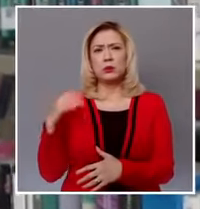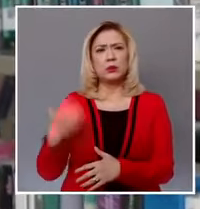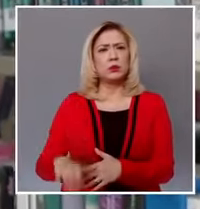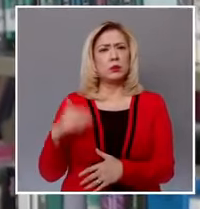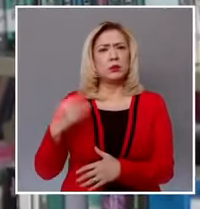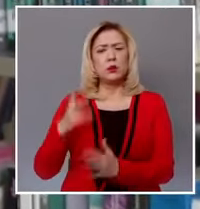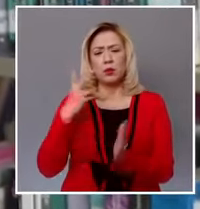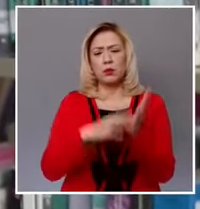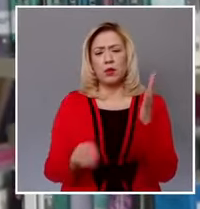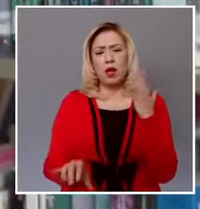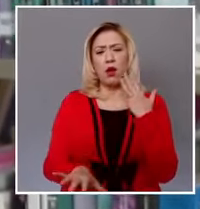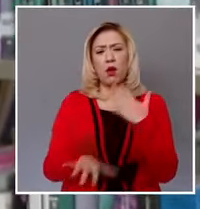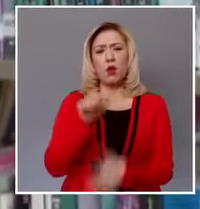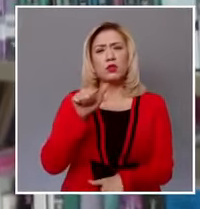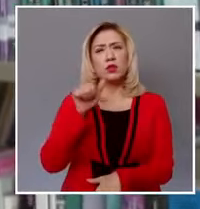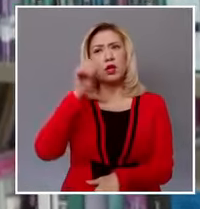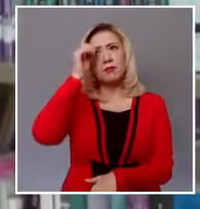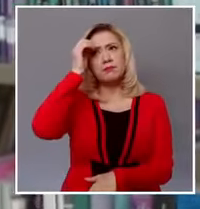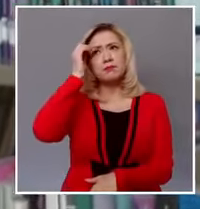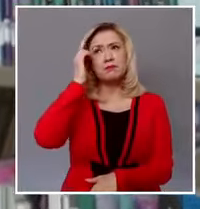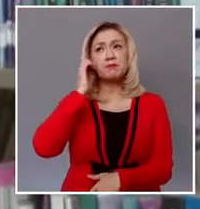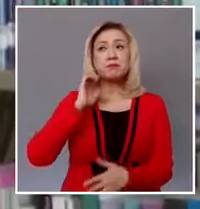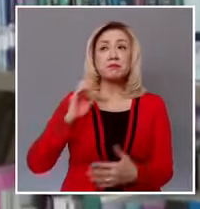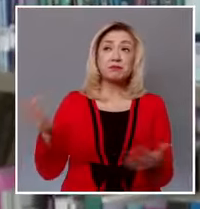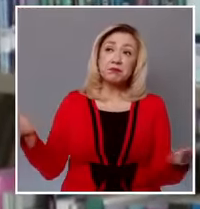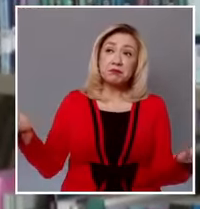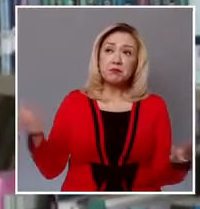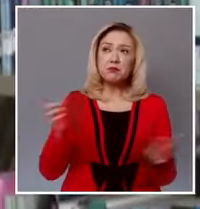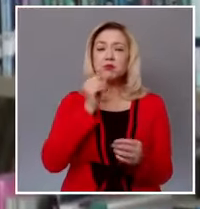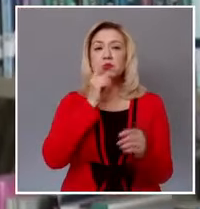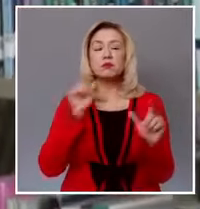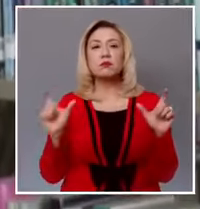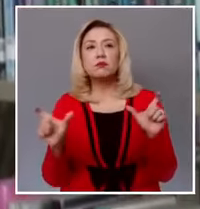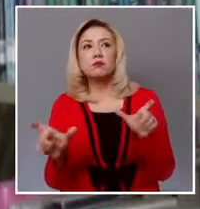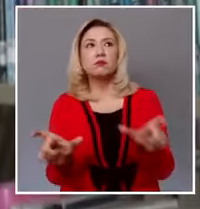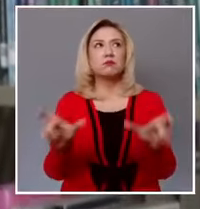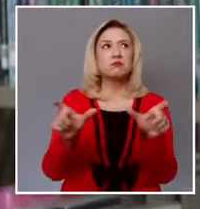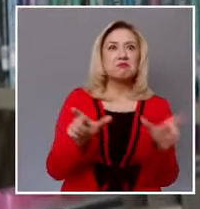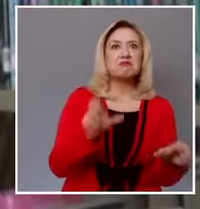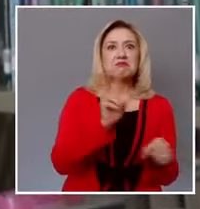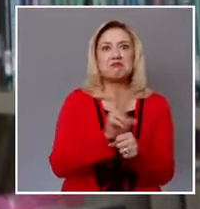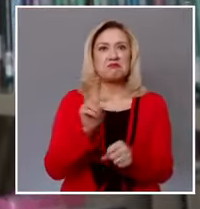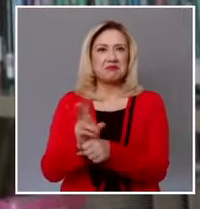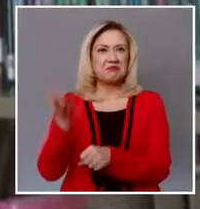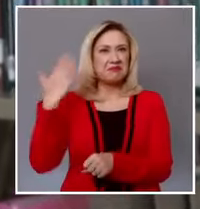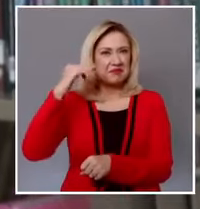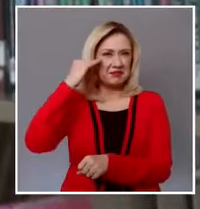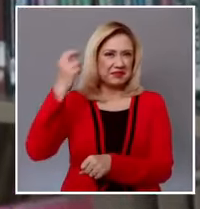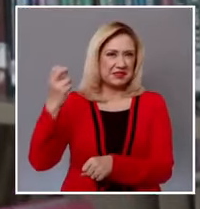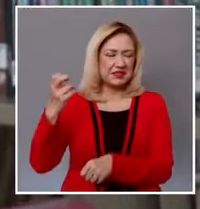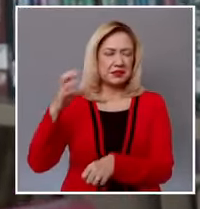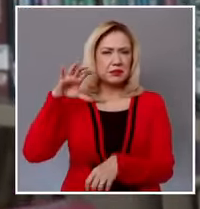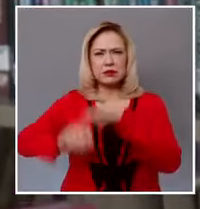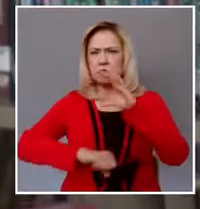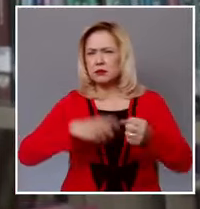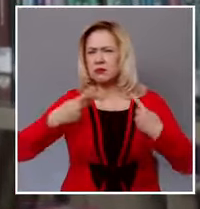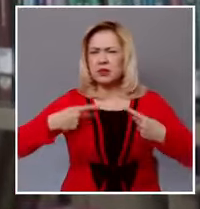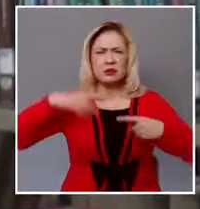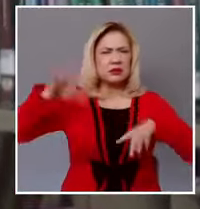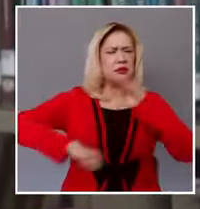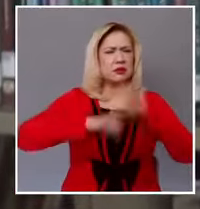vivíamos supuestos operativos policiales en los que se detectaban o se detenían a muchas personas y se presentaban